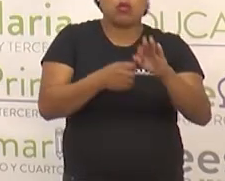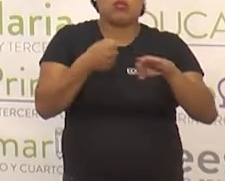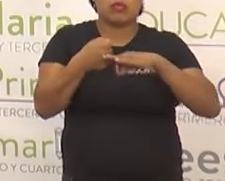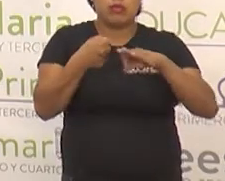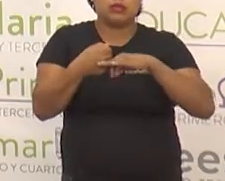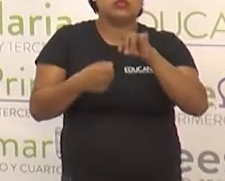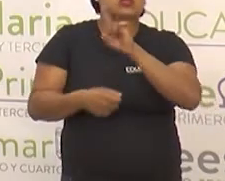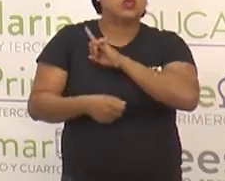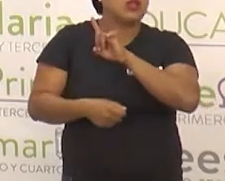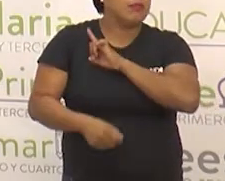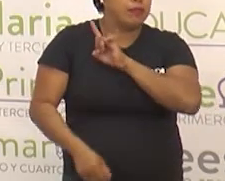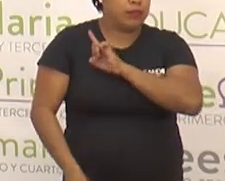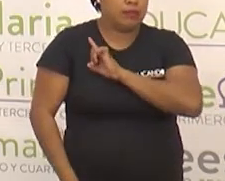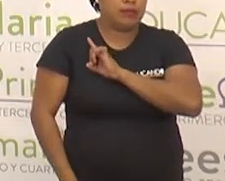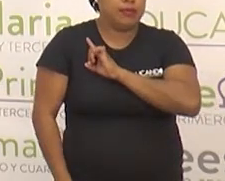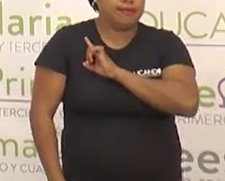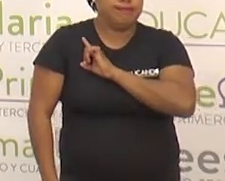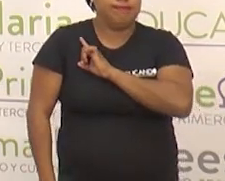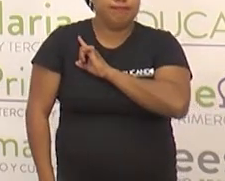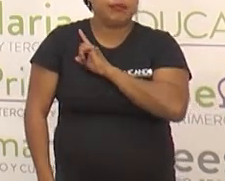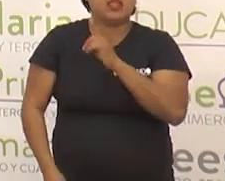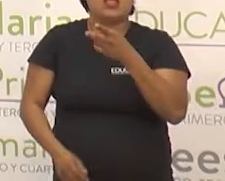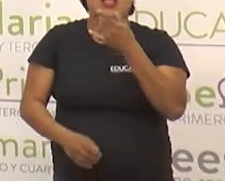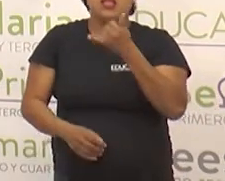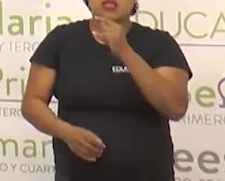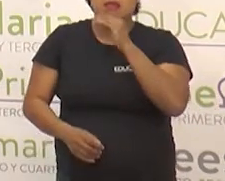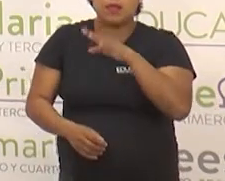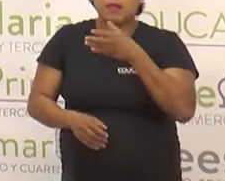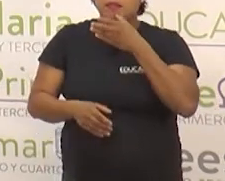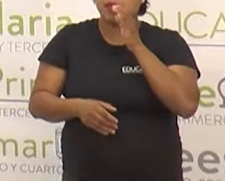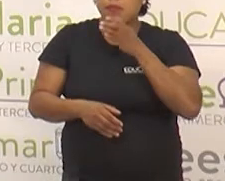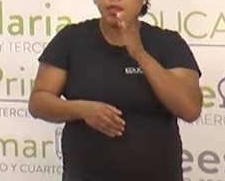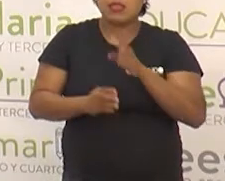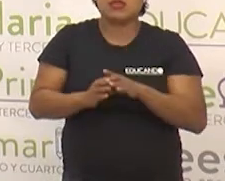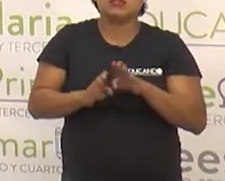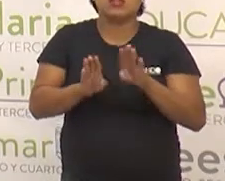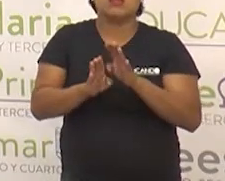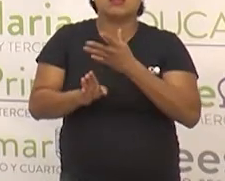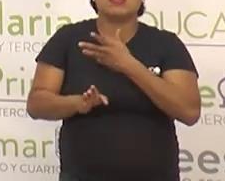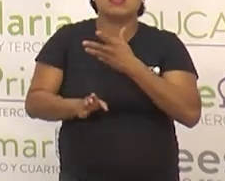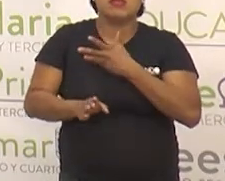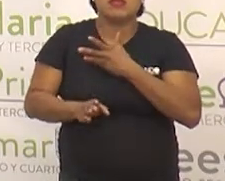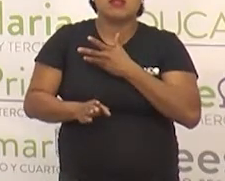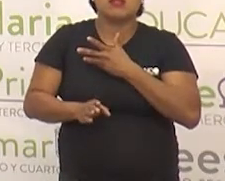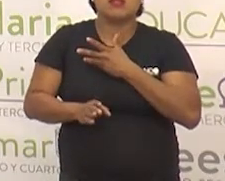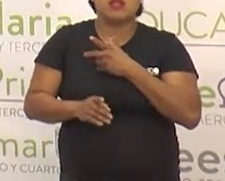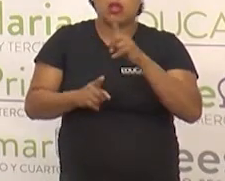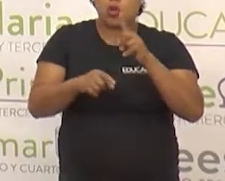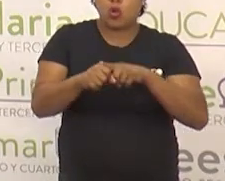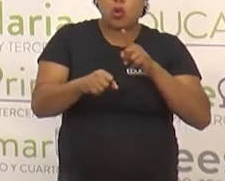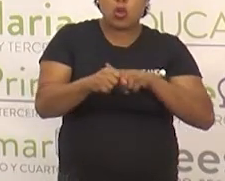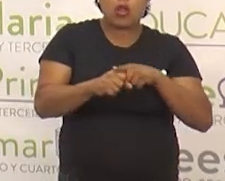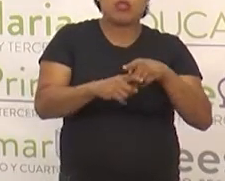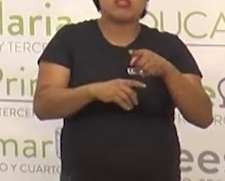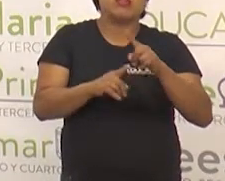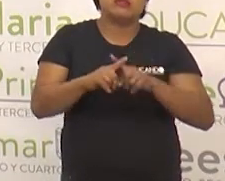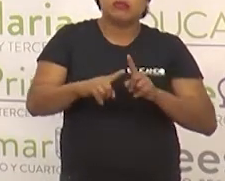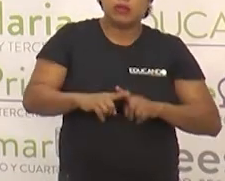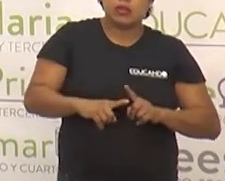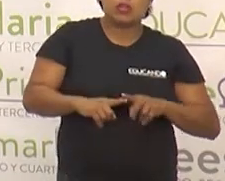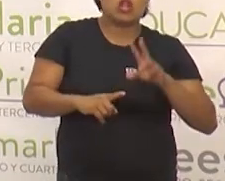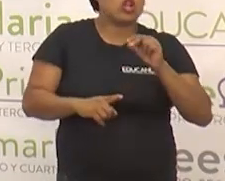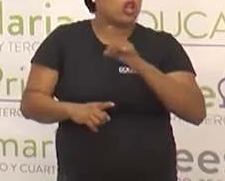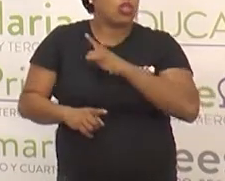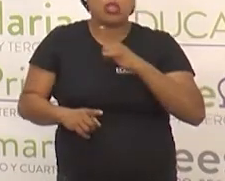4 tazas únicamente. Mientras bebidas que tienen colorantes